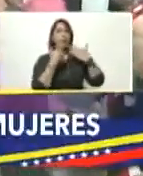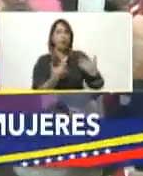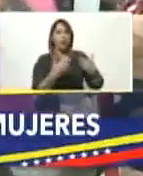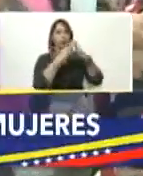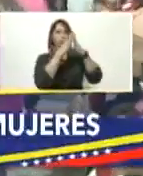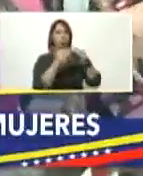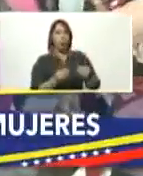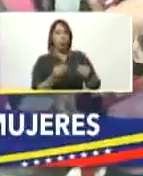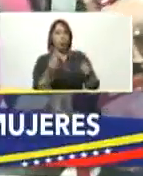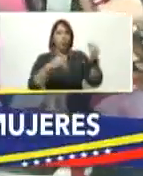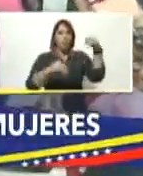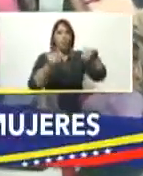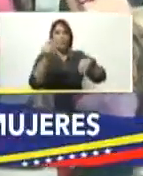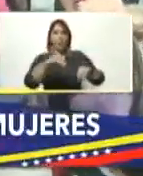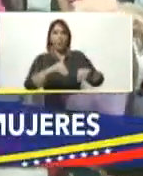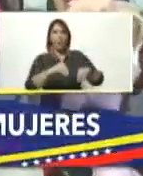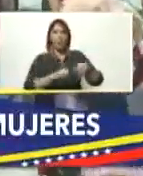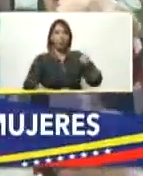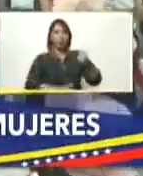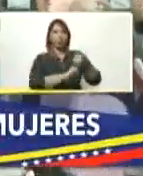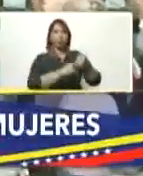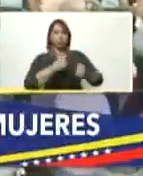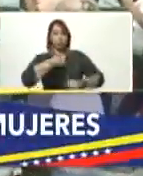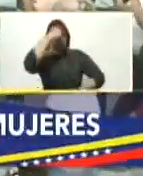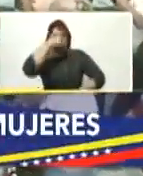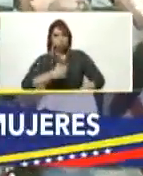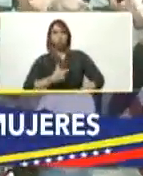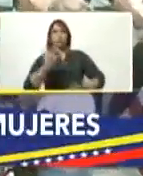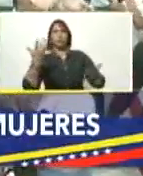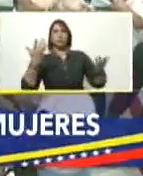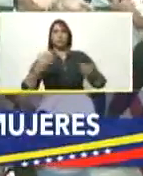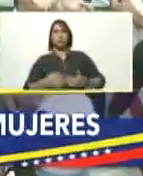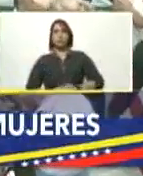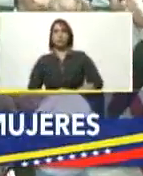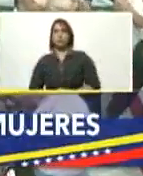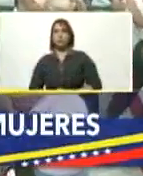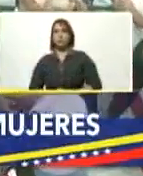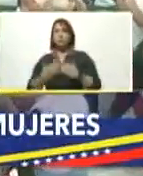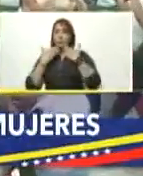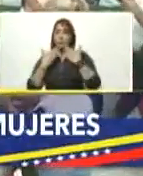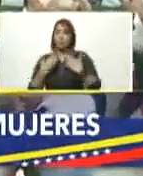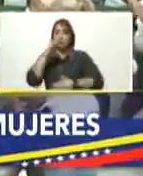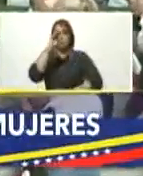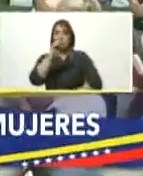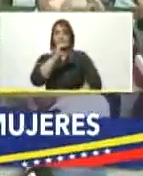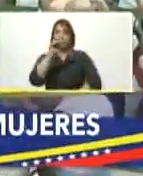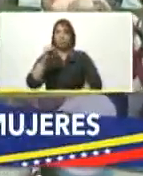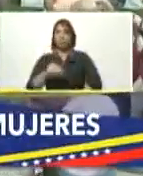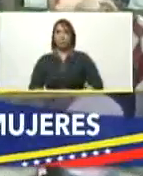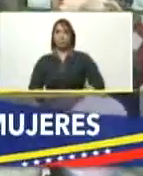aportar un granito de arena para yo ser quien soy hoy. Gracias, Camila. Que Dios te bendiga,